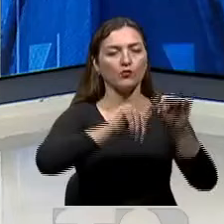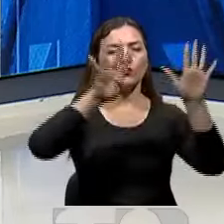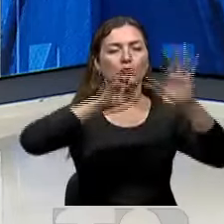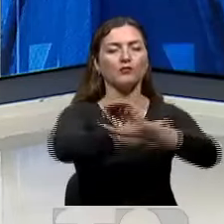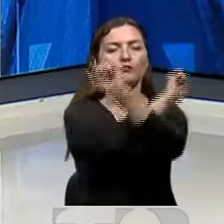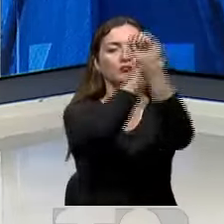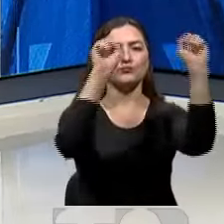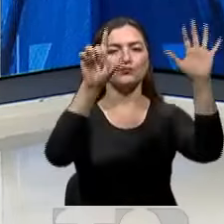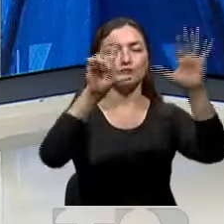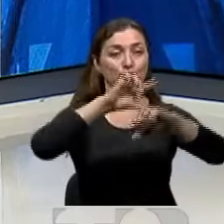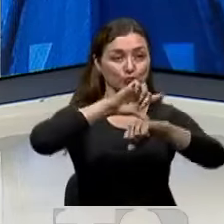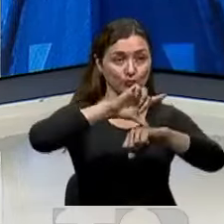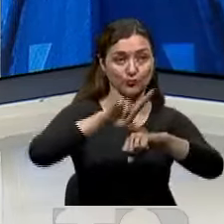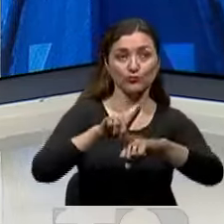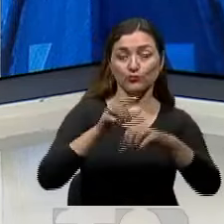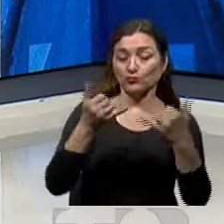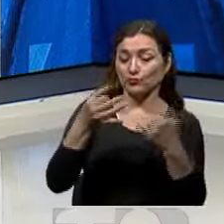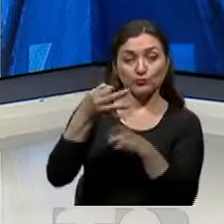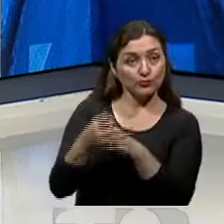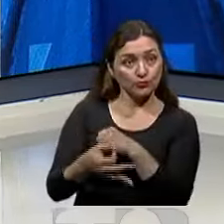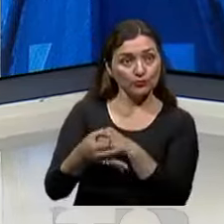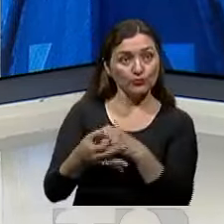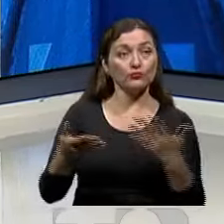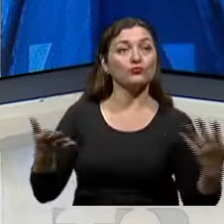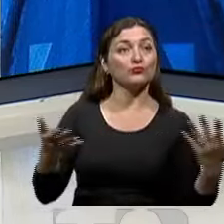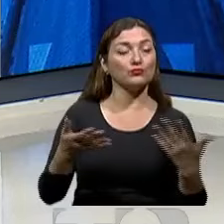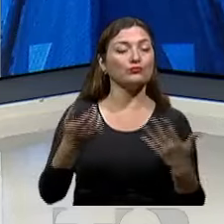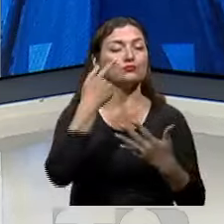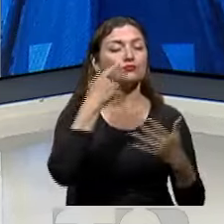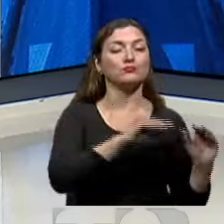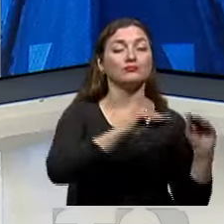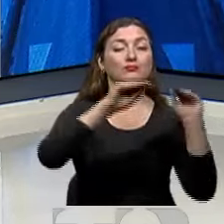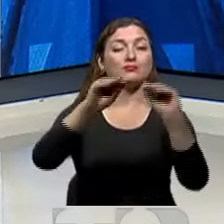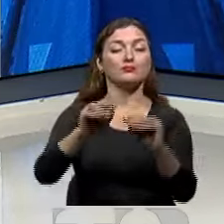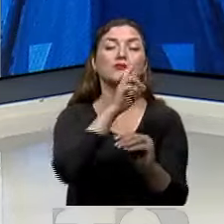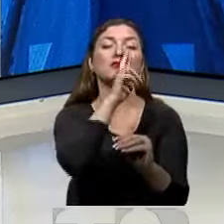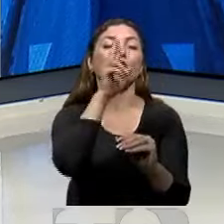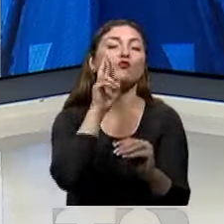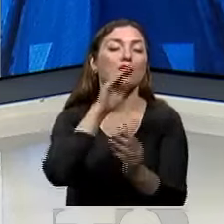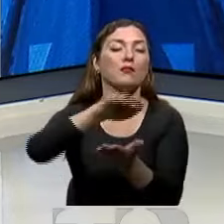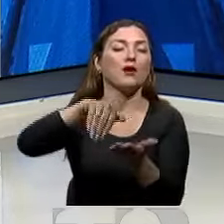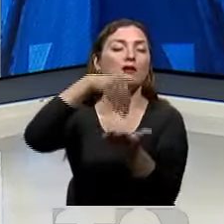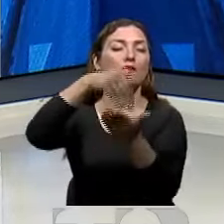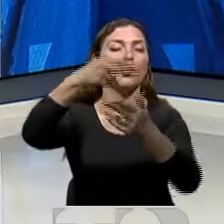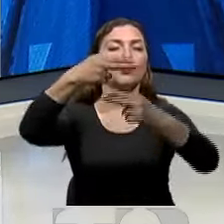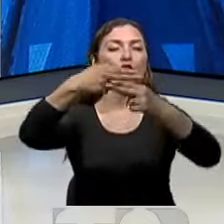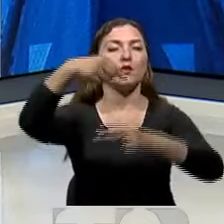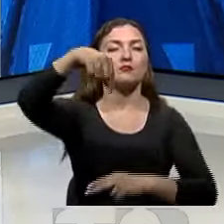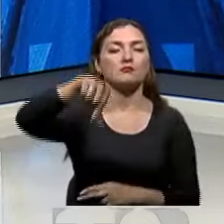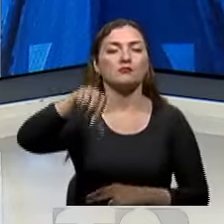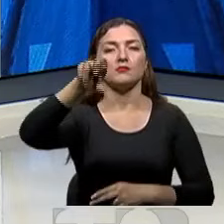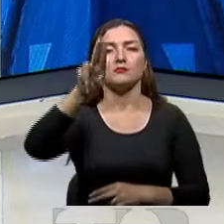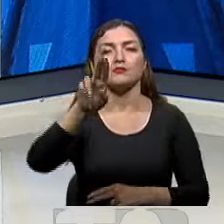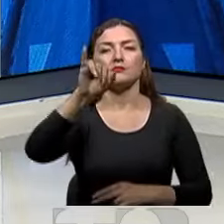la mañana con 7 minutos. Llegó el momento de antojarlos y nos vamos a trasladar a la hueca Manaba Quimera. Ahí se encuentra